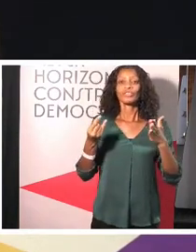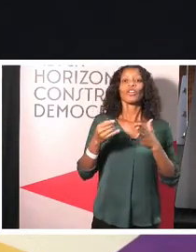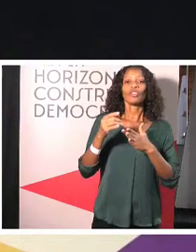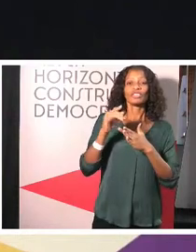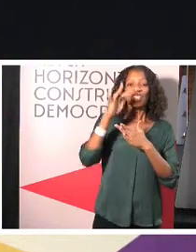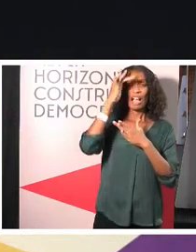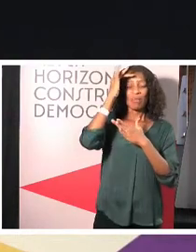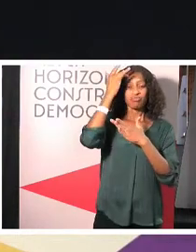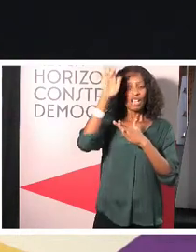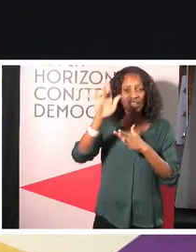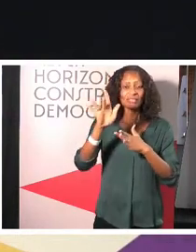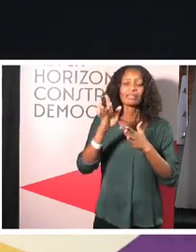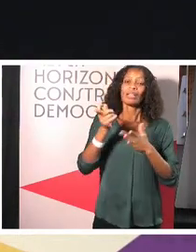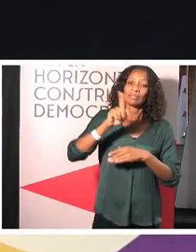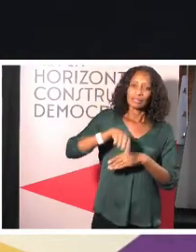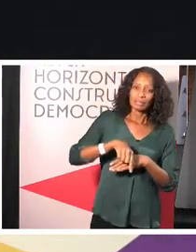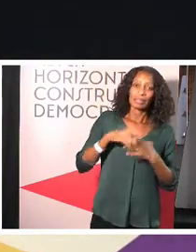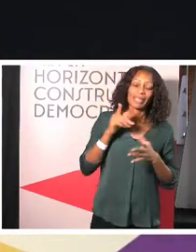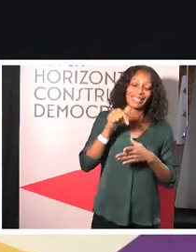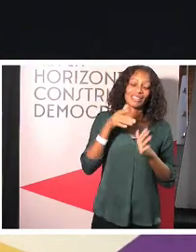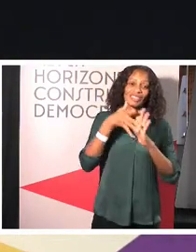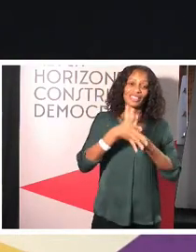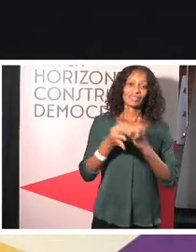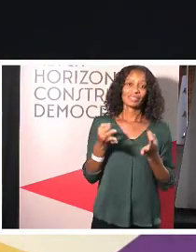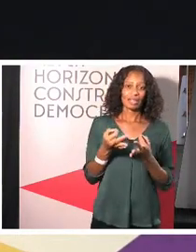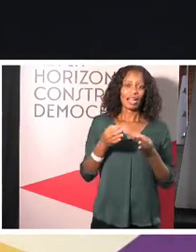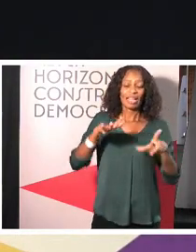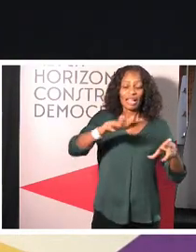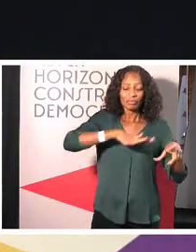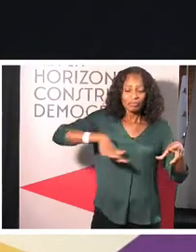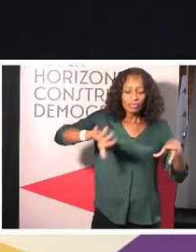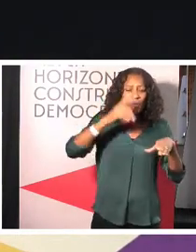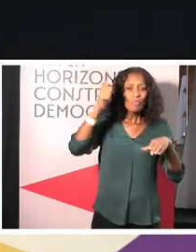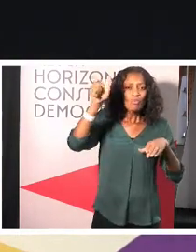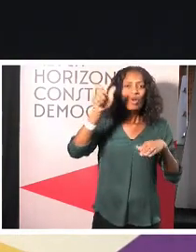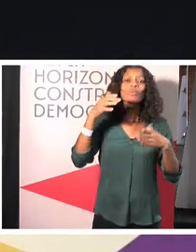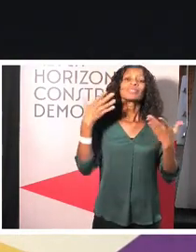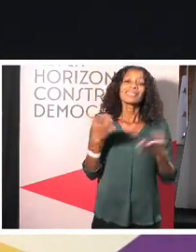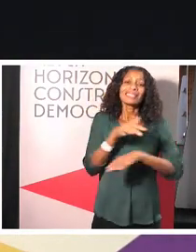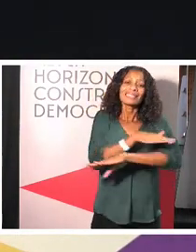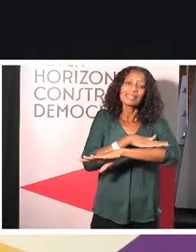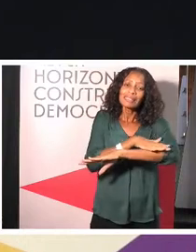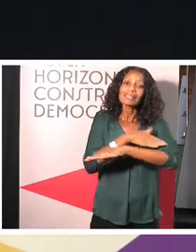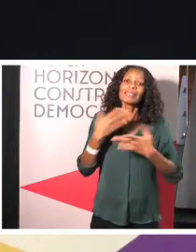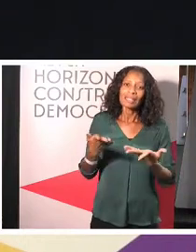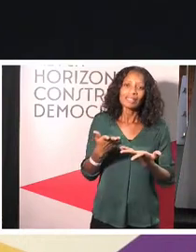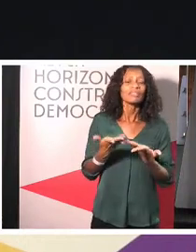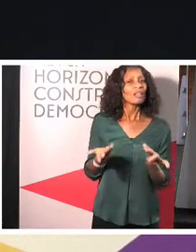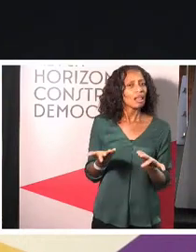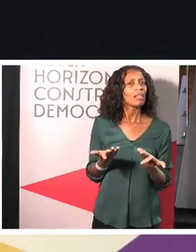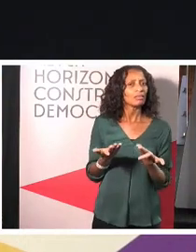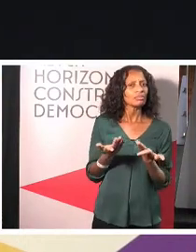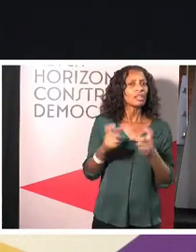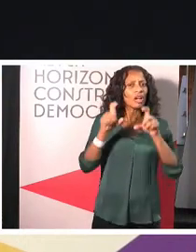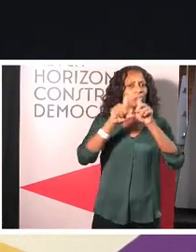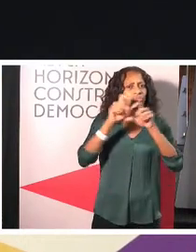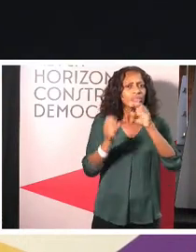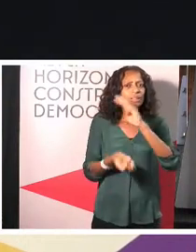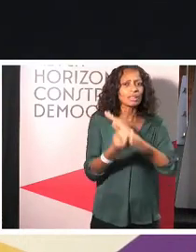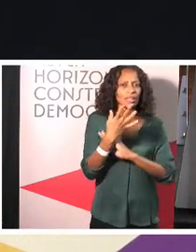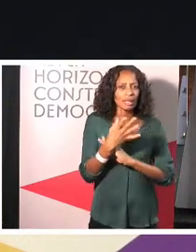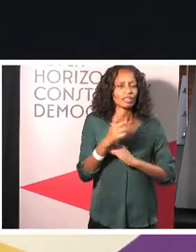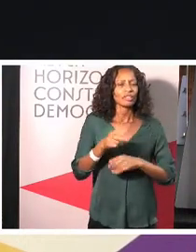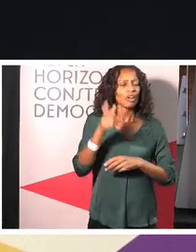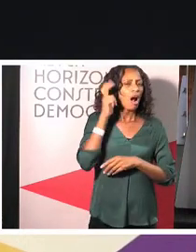hacer más verde este Estado emprendedor. Este Estado emprendedor que se escucha desde el Partido Nacionalista Vasco en Euskal Herria hasta